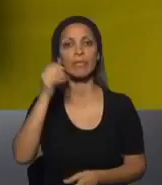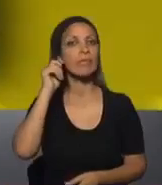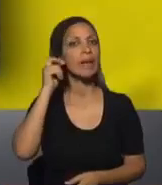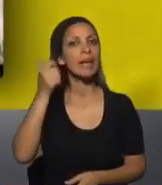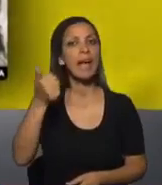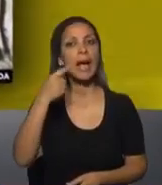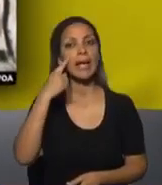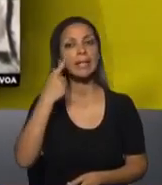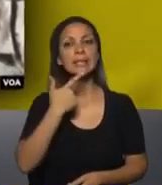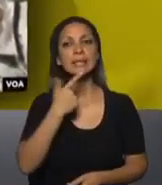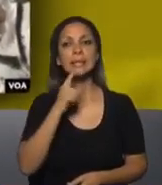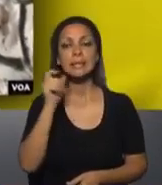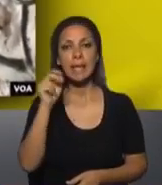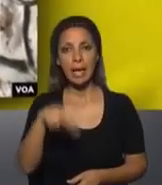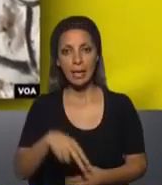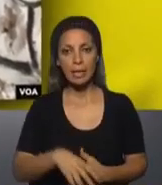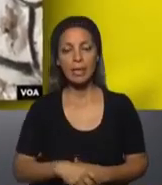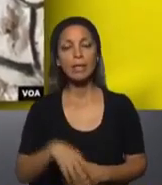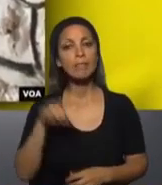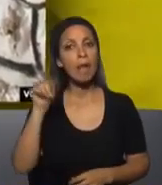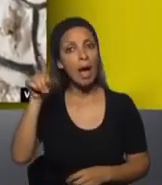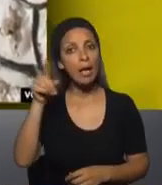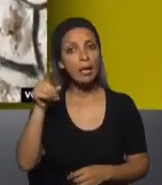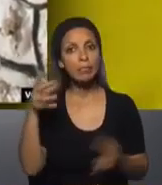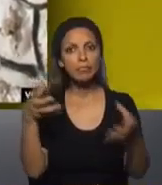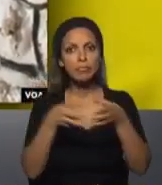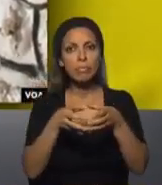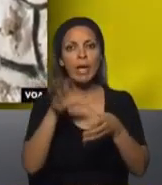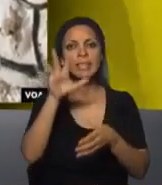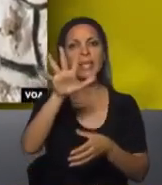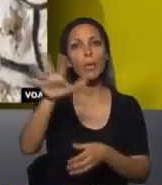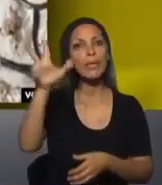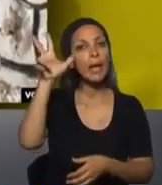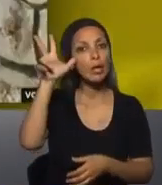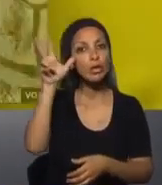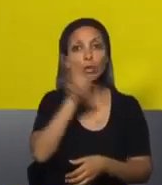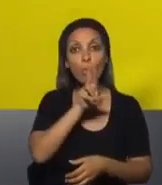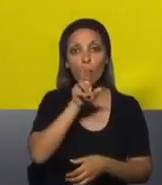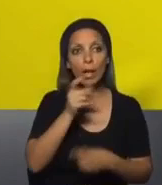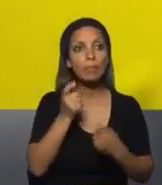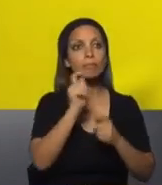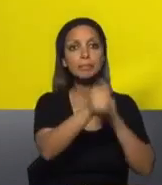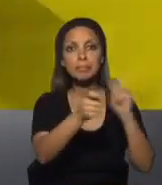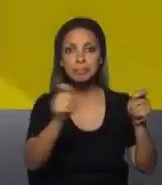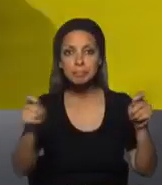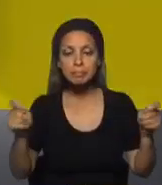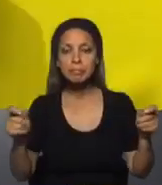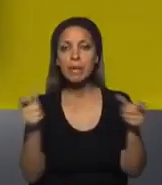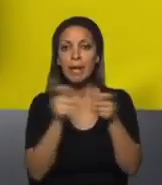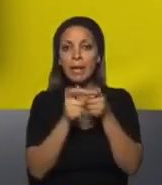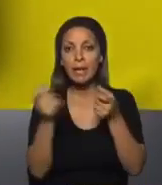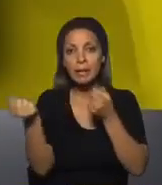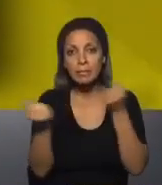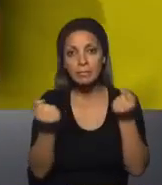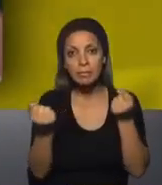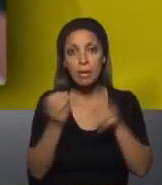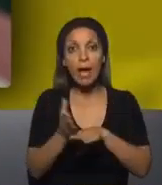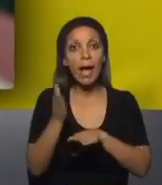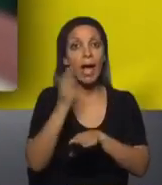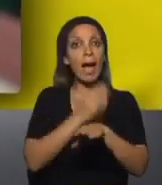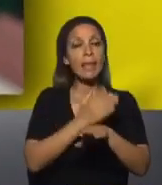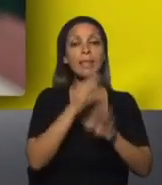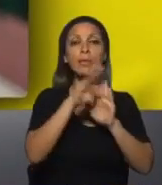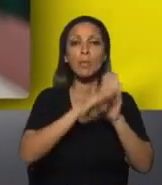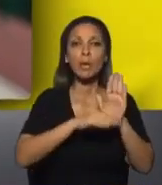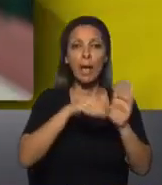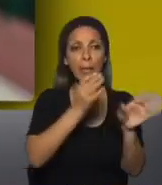Bamiyan, una provincia de Afganistán, un grupo de 58 mujeres recibió sus licencias de conducir después de completar un programa de